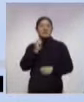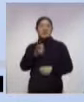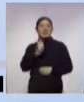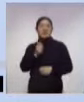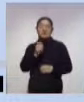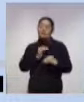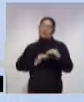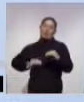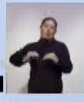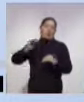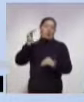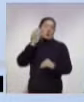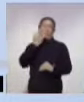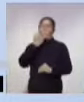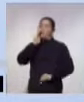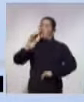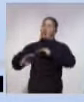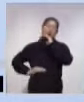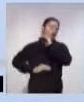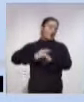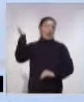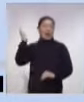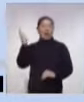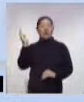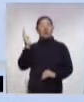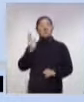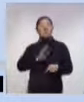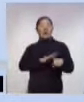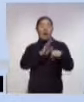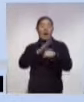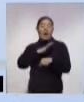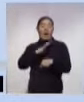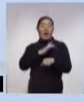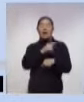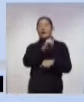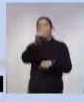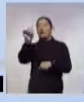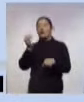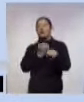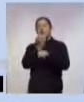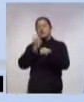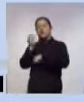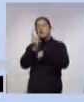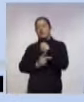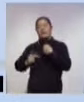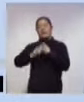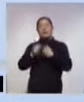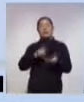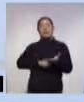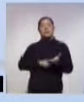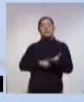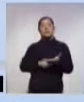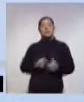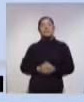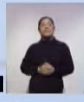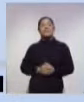más altos que haya tenido algún estado en el país. Y en el caso del